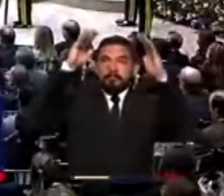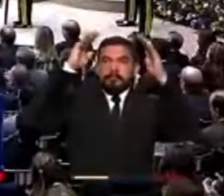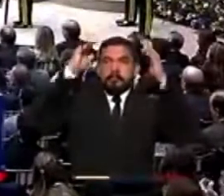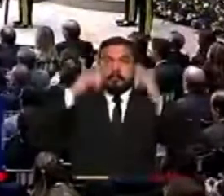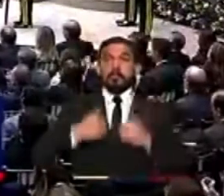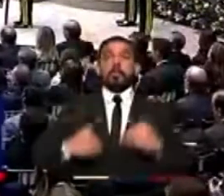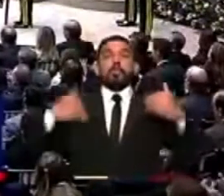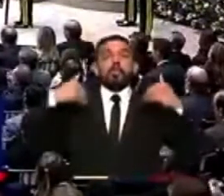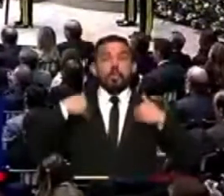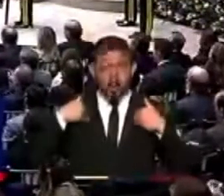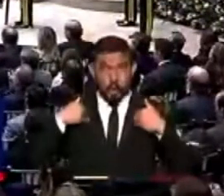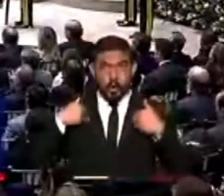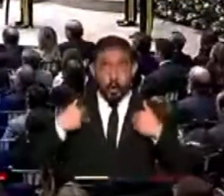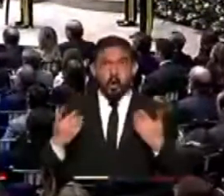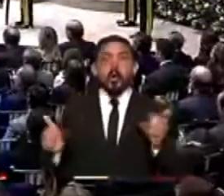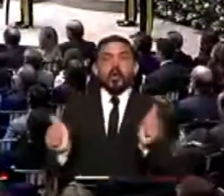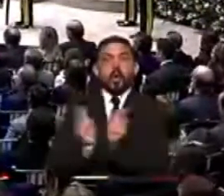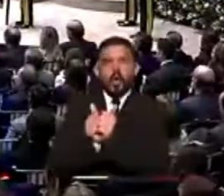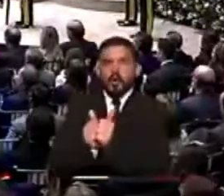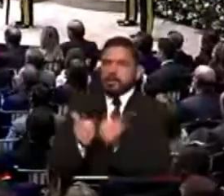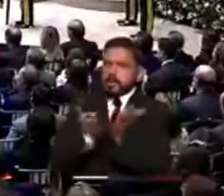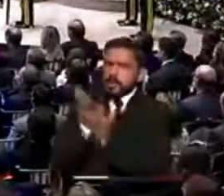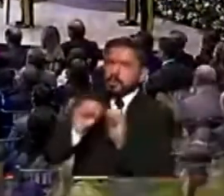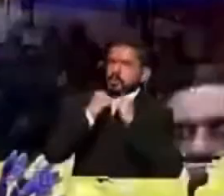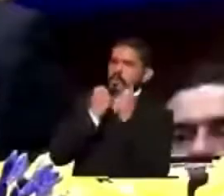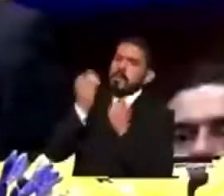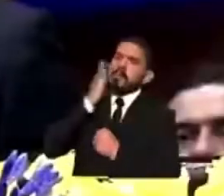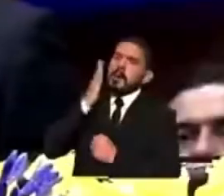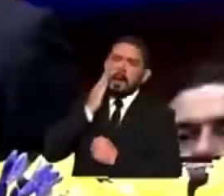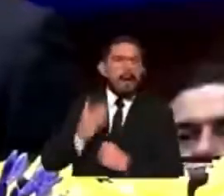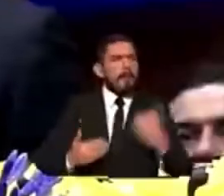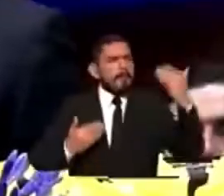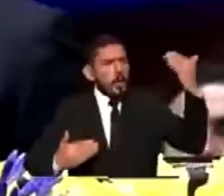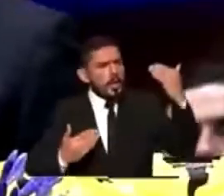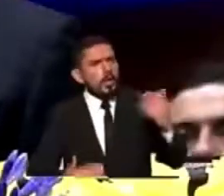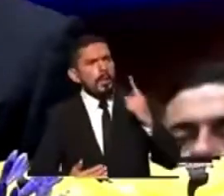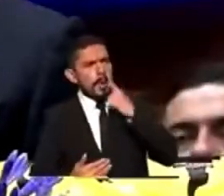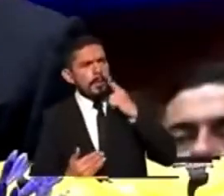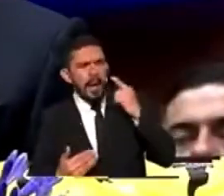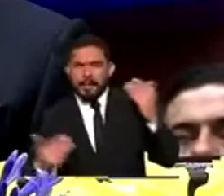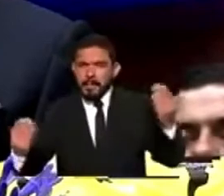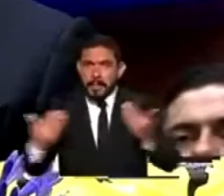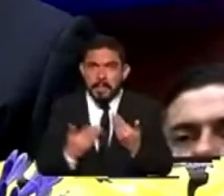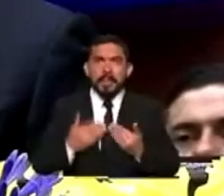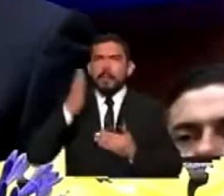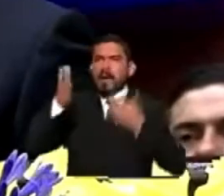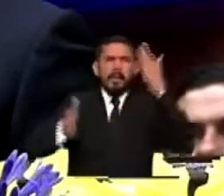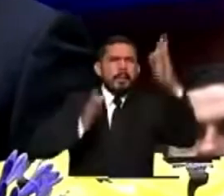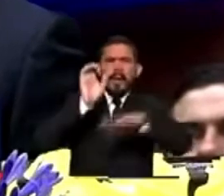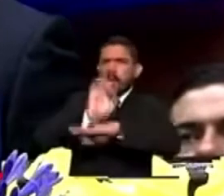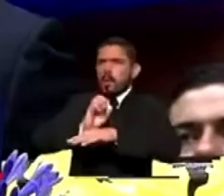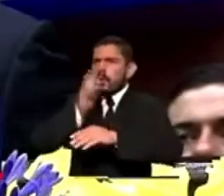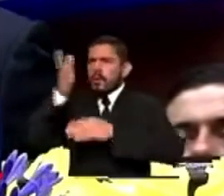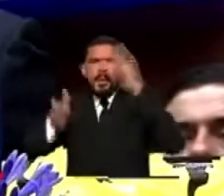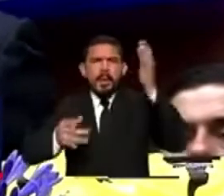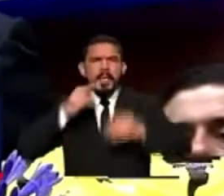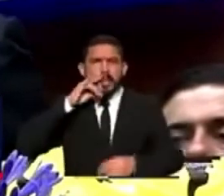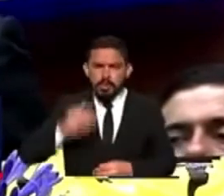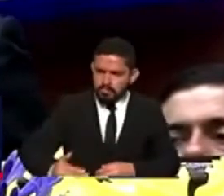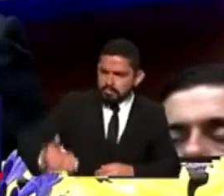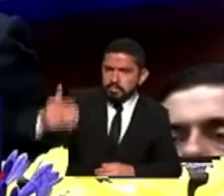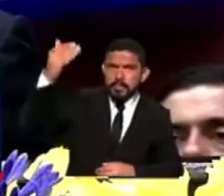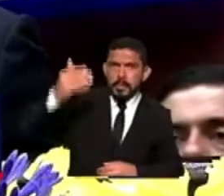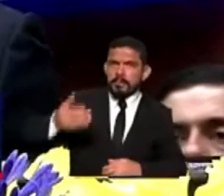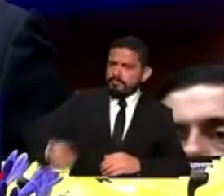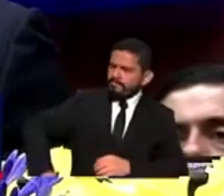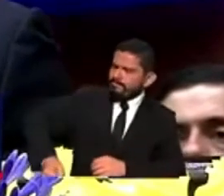Crecí junto al servicio social de mi madre y la lucha política de mi padre. Recorrí el Ecuador entero muchas veces desde niño y de sus